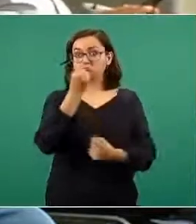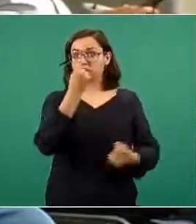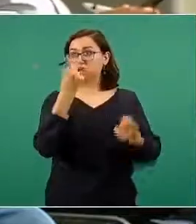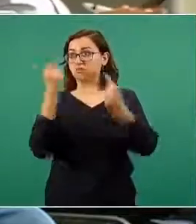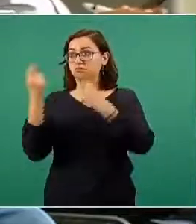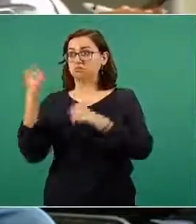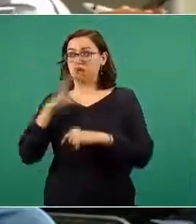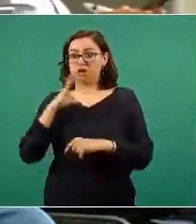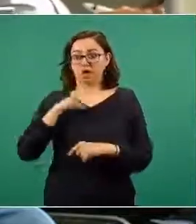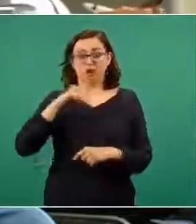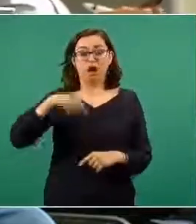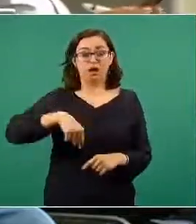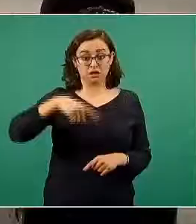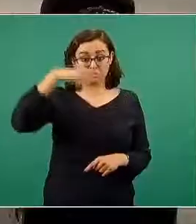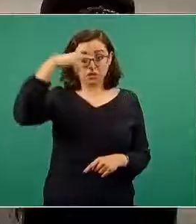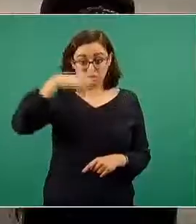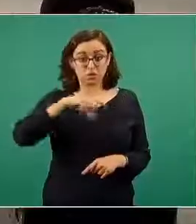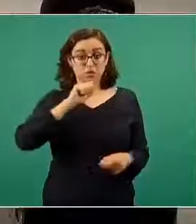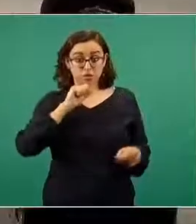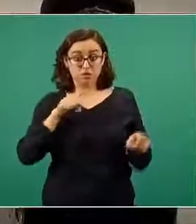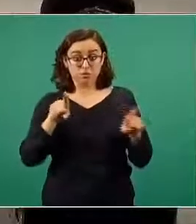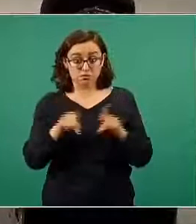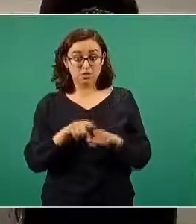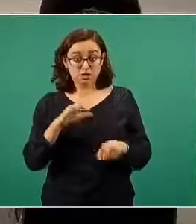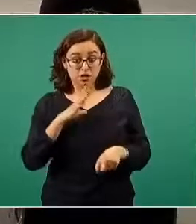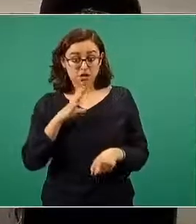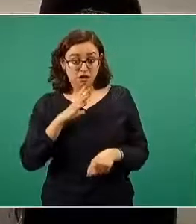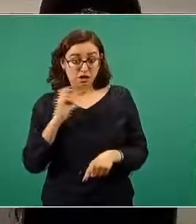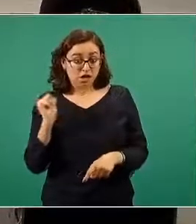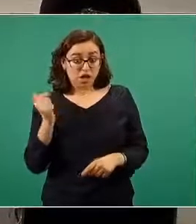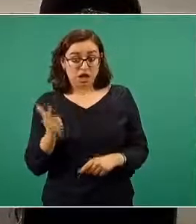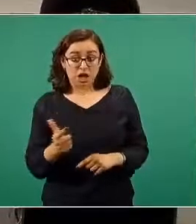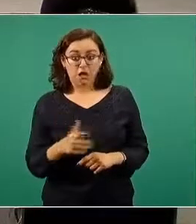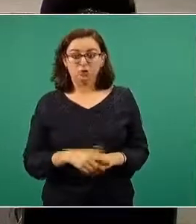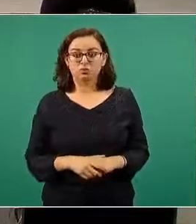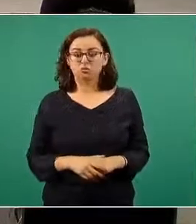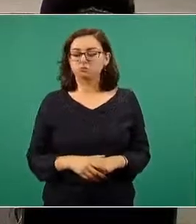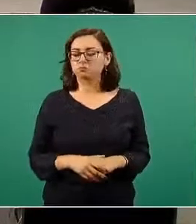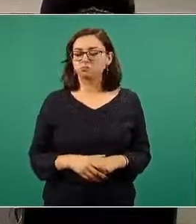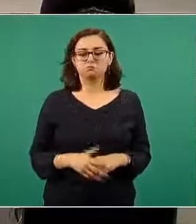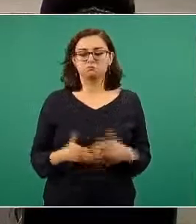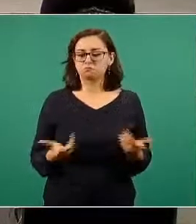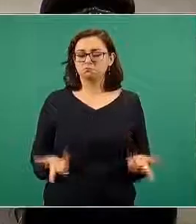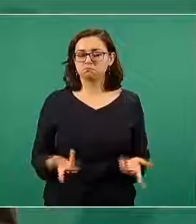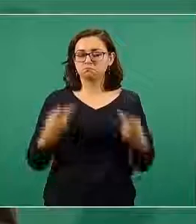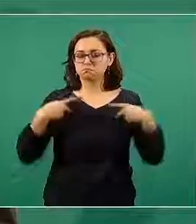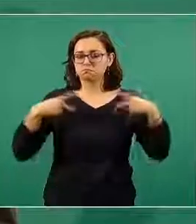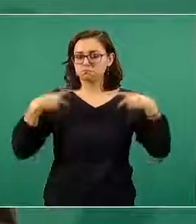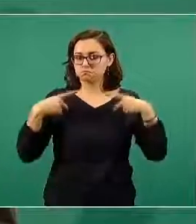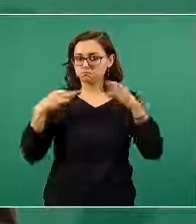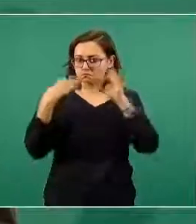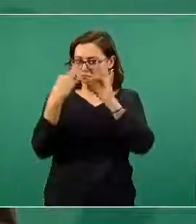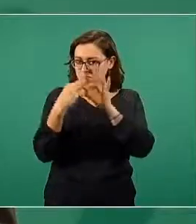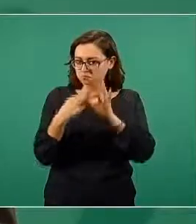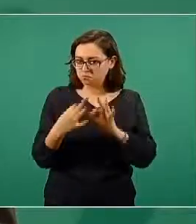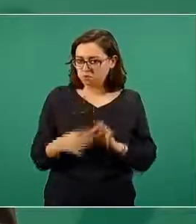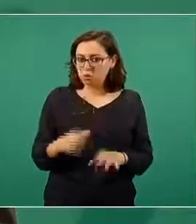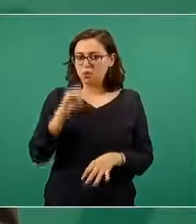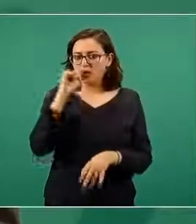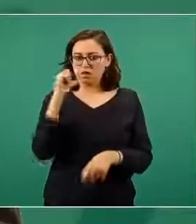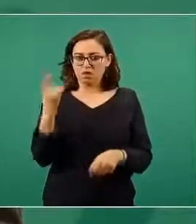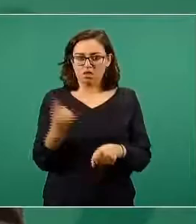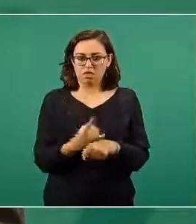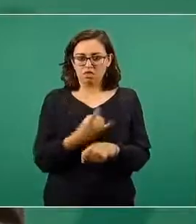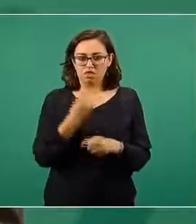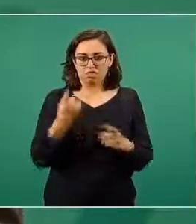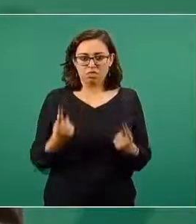¿Aquí ha pasado en México? ¿Ya tienen algún corte de caja? ¿Sobre cuántas personas que no cumplen con los